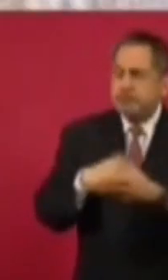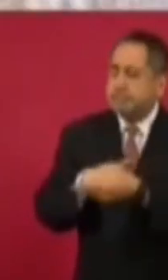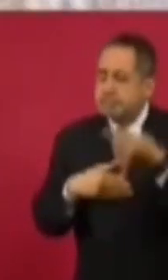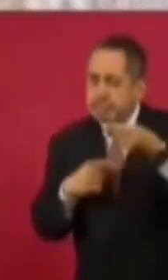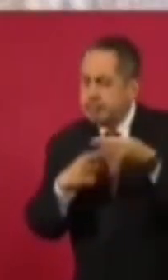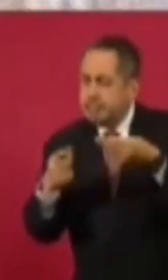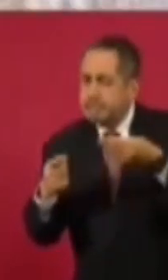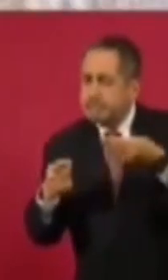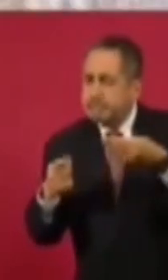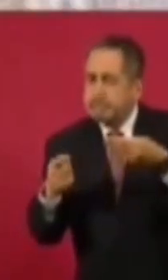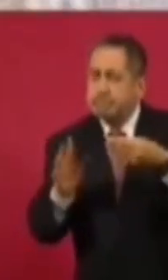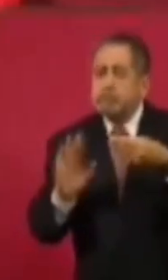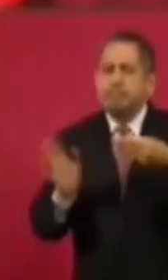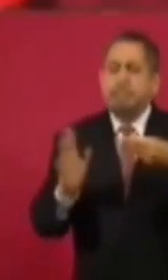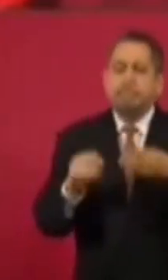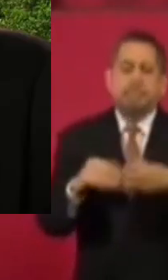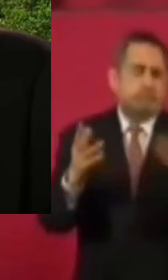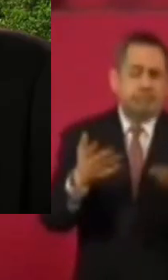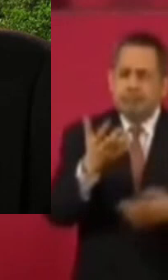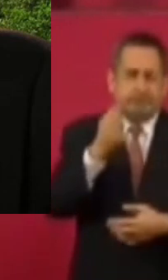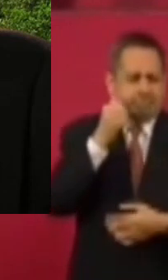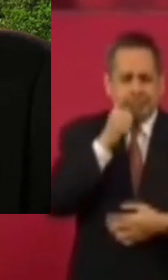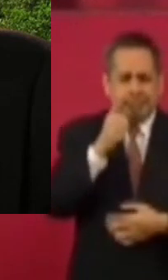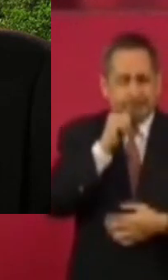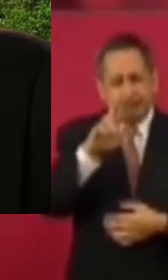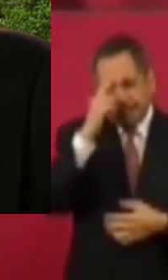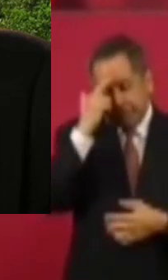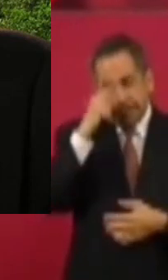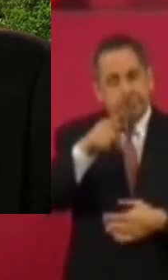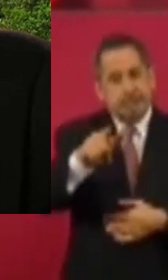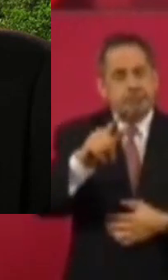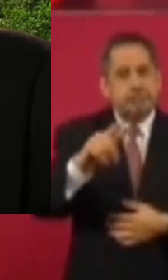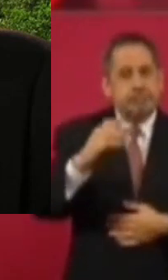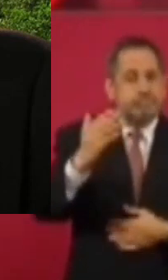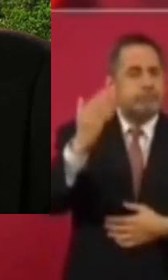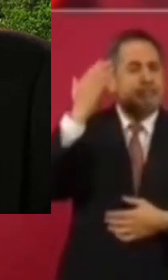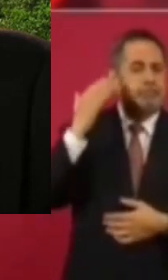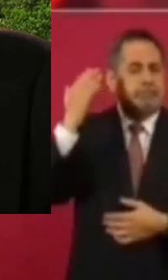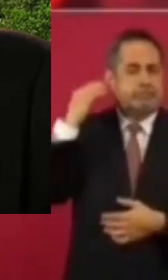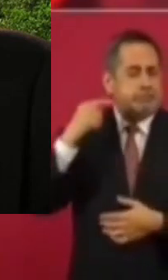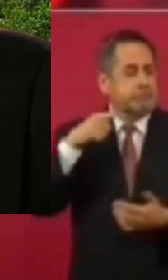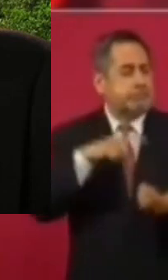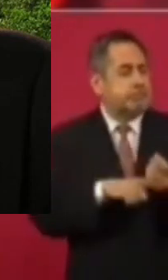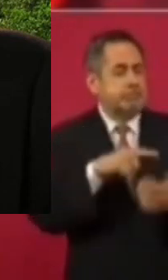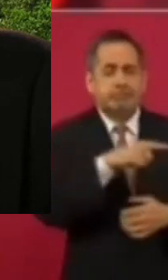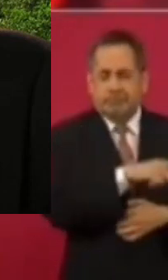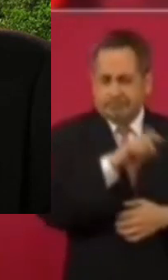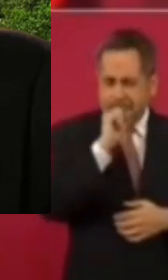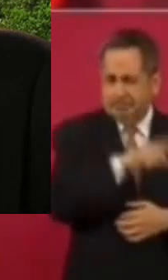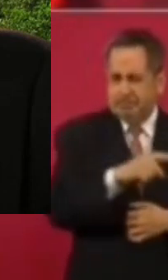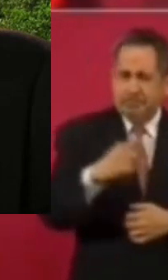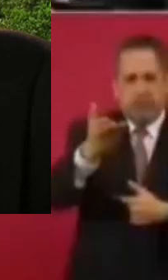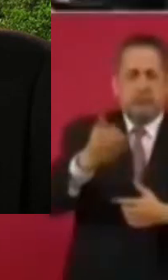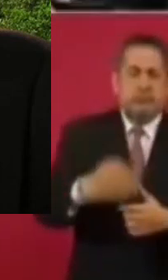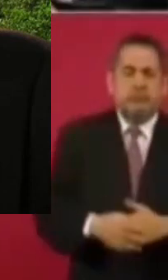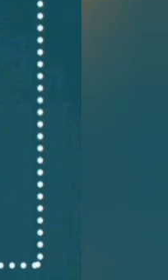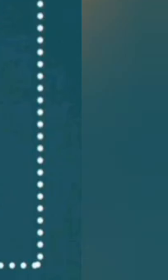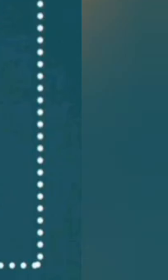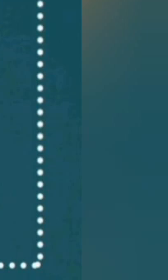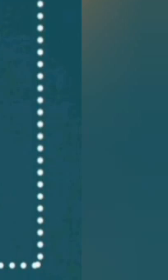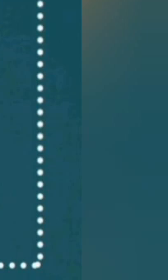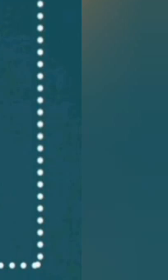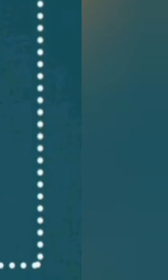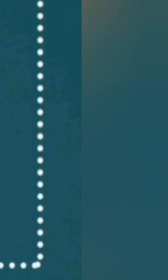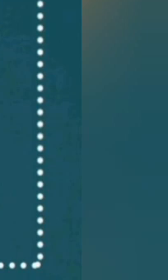otros 256 millones de pesos en irregularidades en el proyecto del Tren Maya. Y aquí